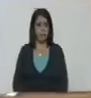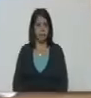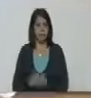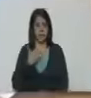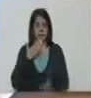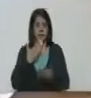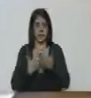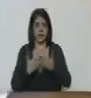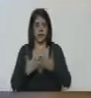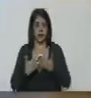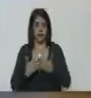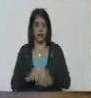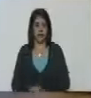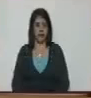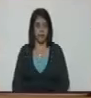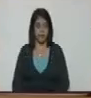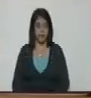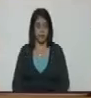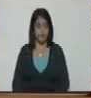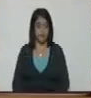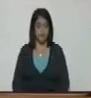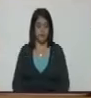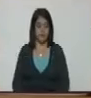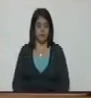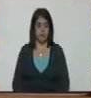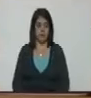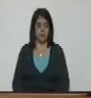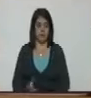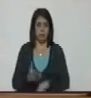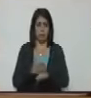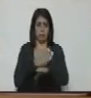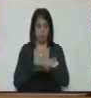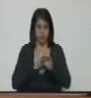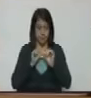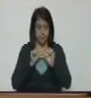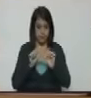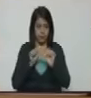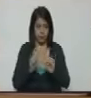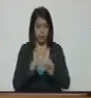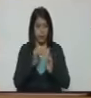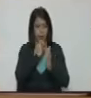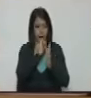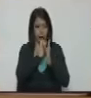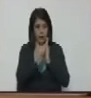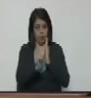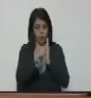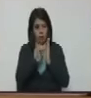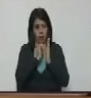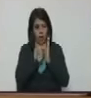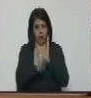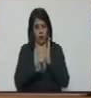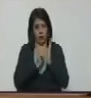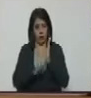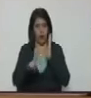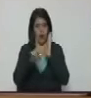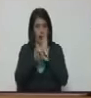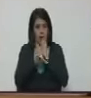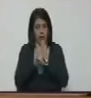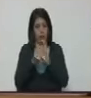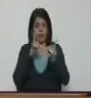Gracias, secretaria. Antes de continuar con los artículos de la ley en